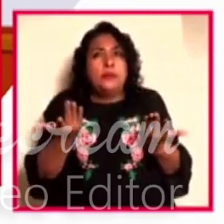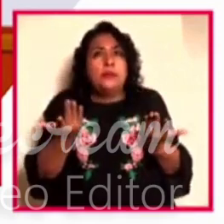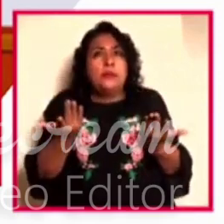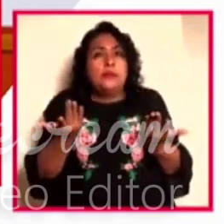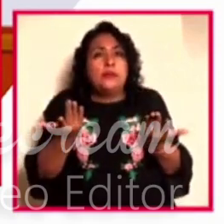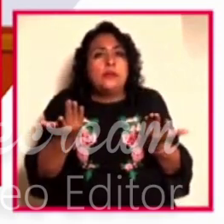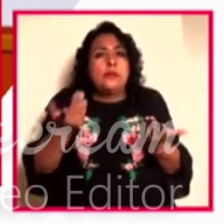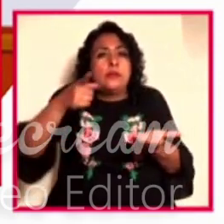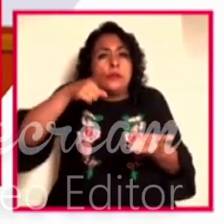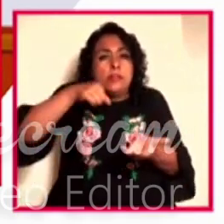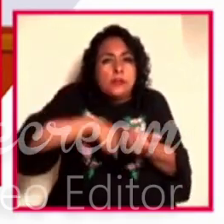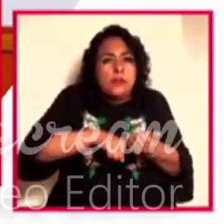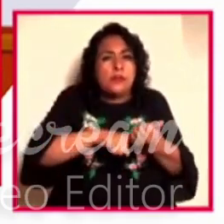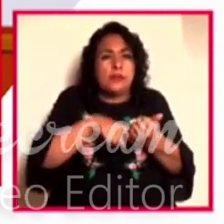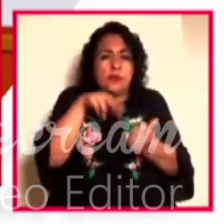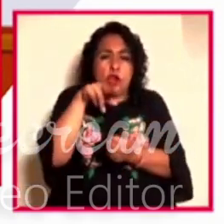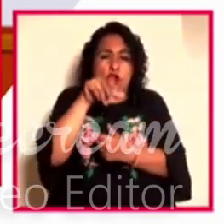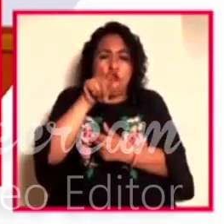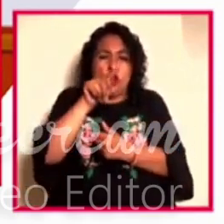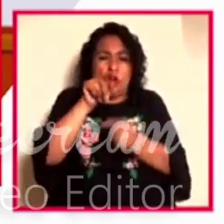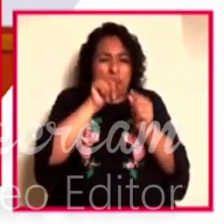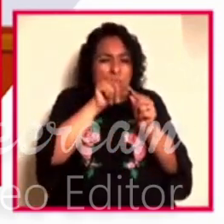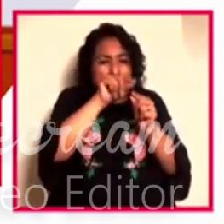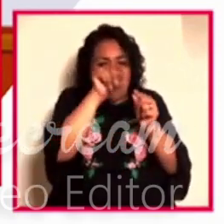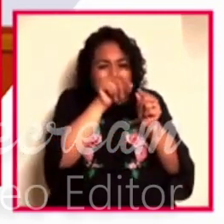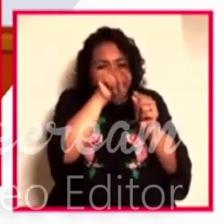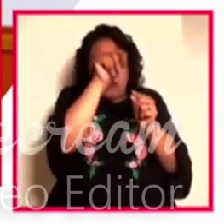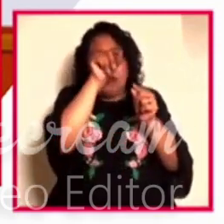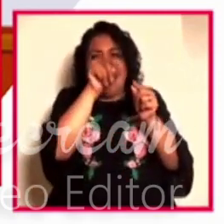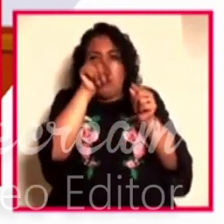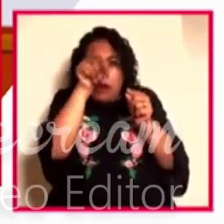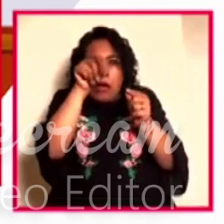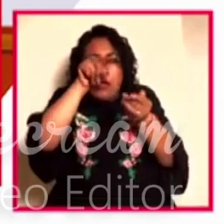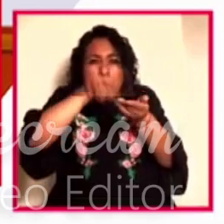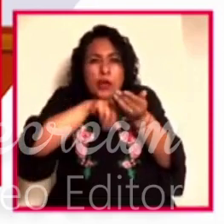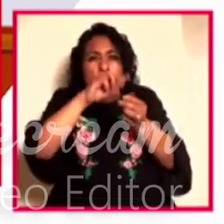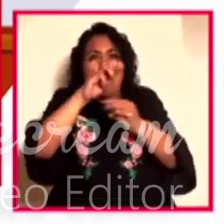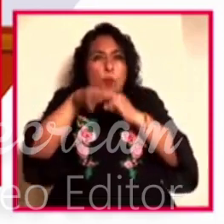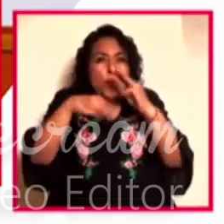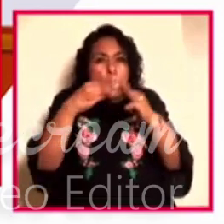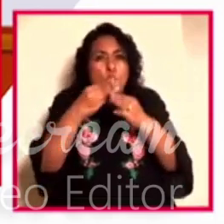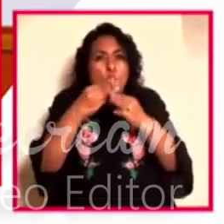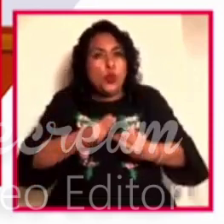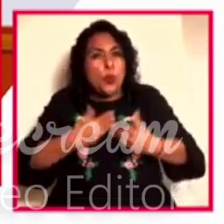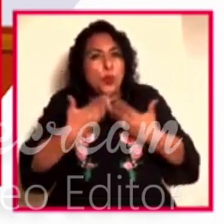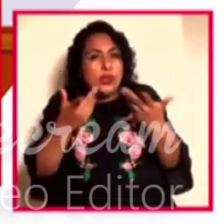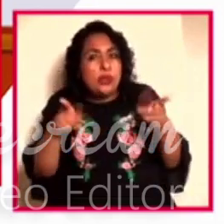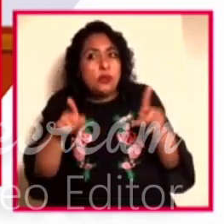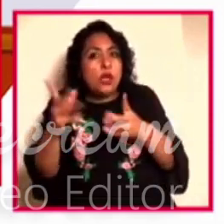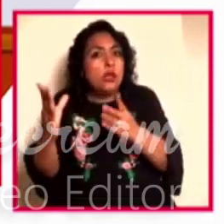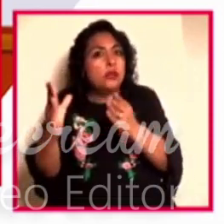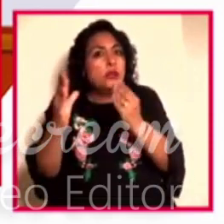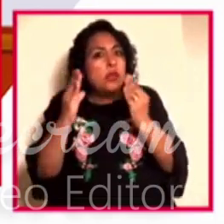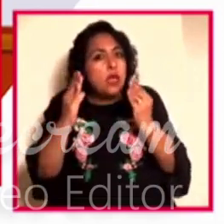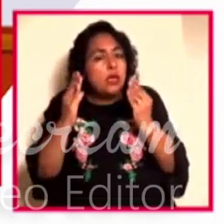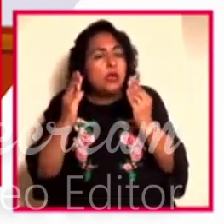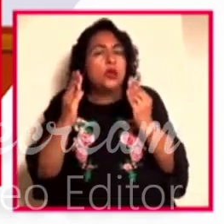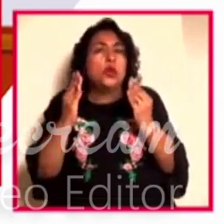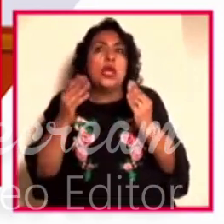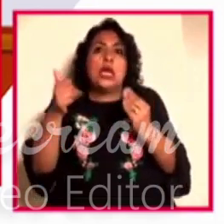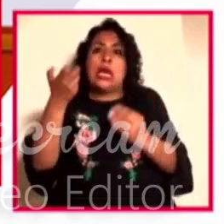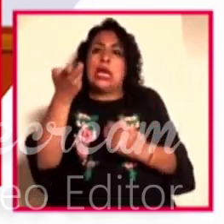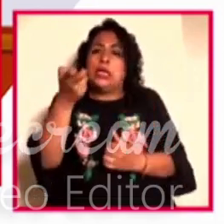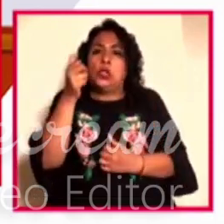detrás de las notas musicales, el mundo de la poesía musical, y eso es algo que siempre